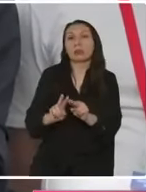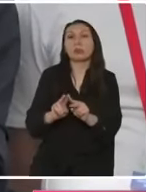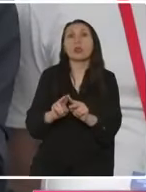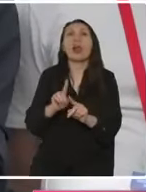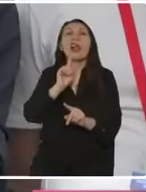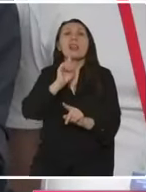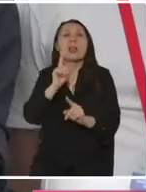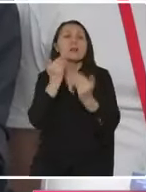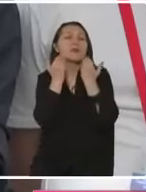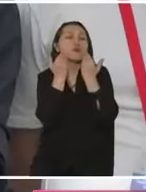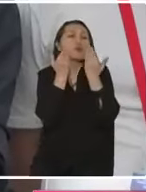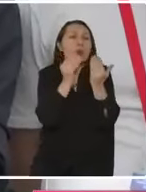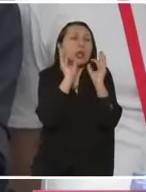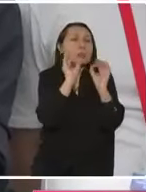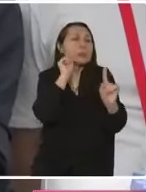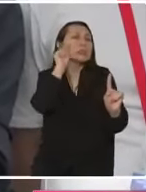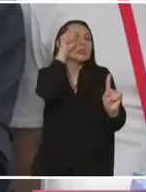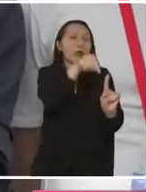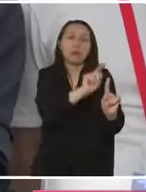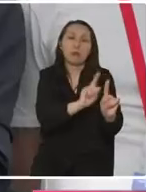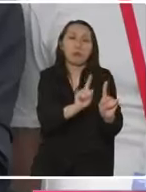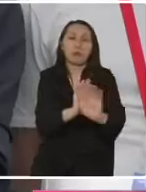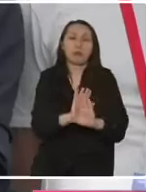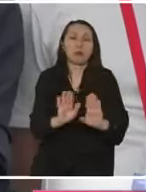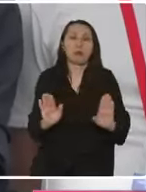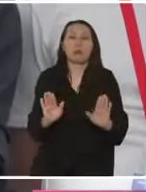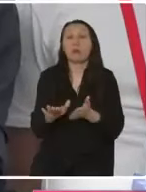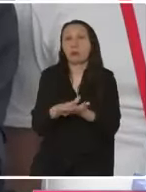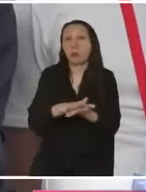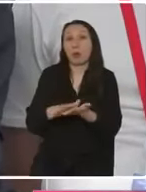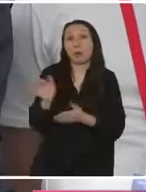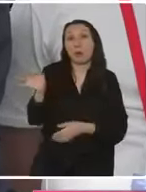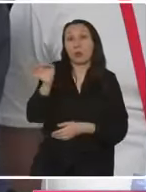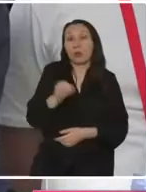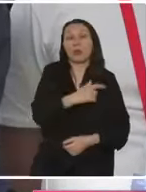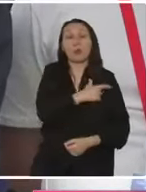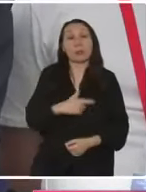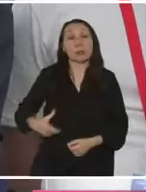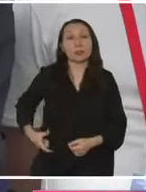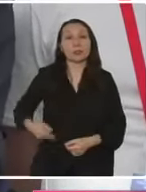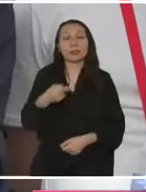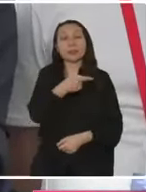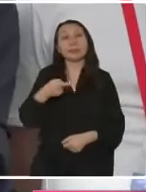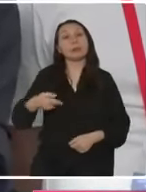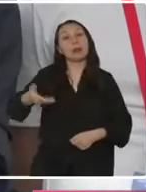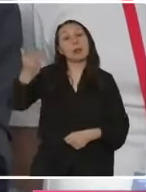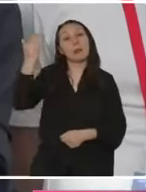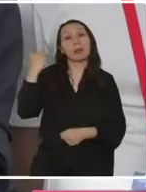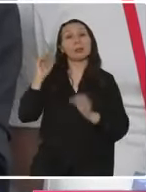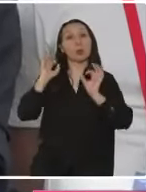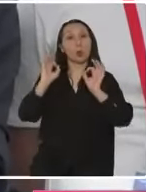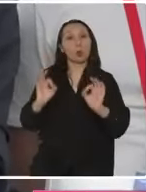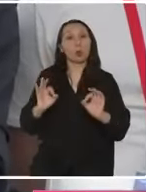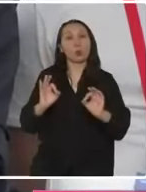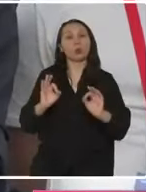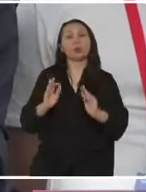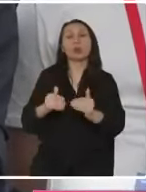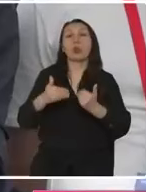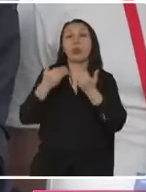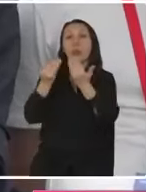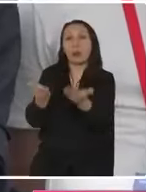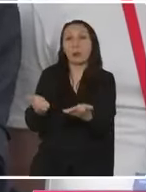destino específico. Por ejemplo, el caso que mencionaba el presidente, la semana pasada justamente estuvimos